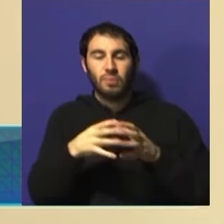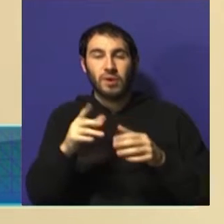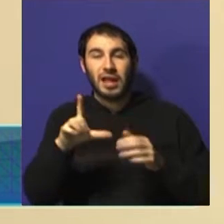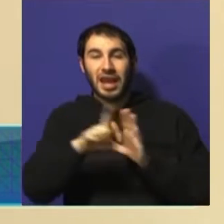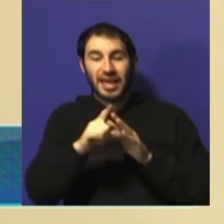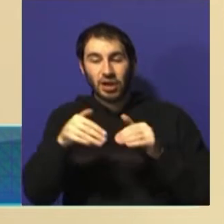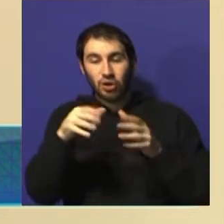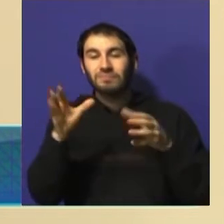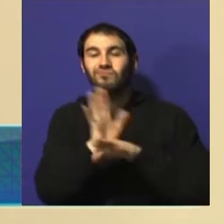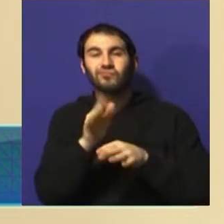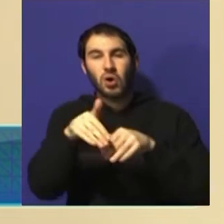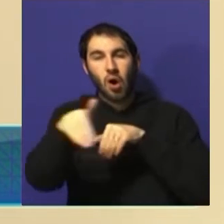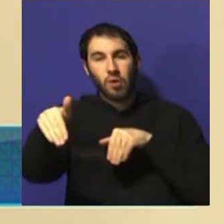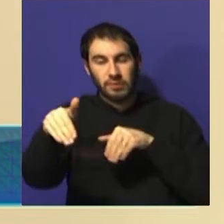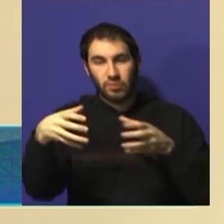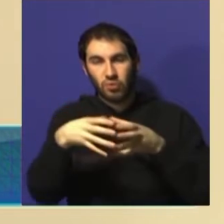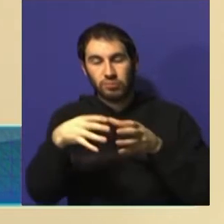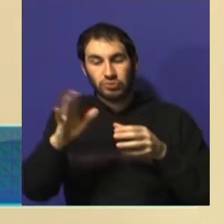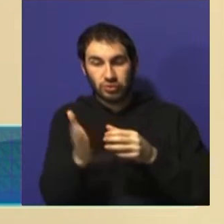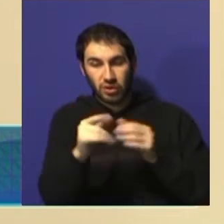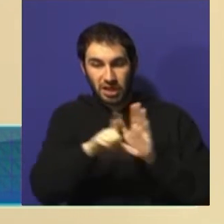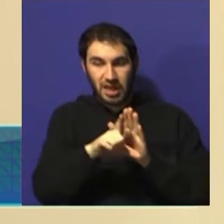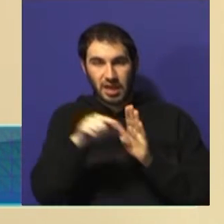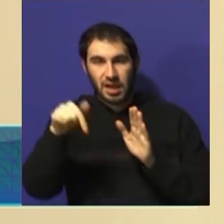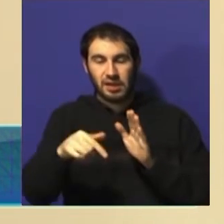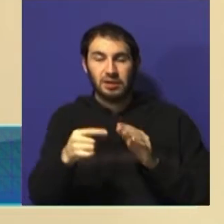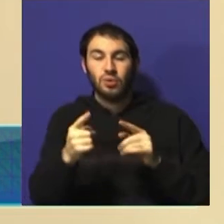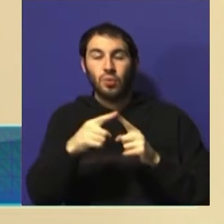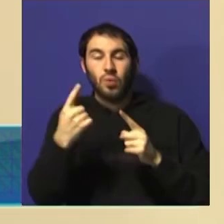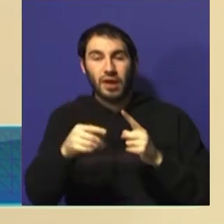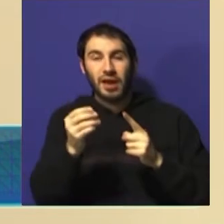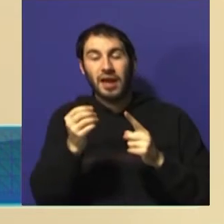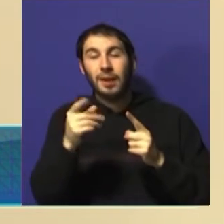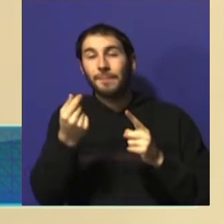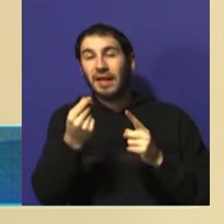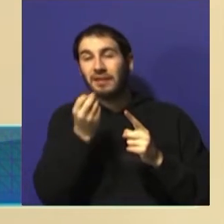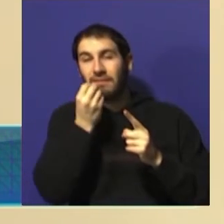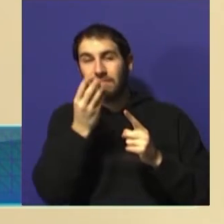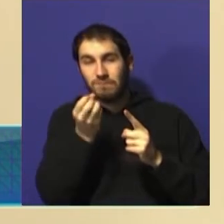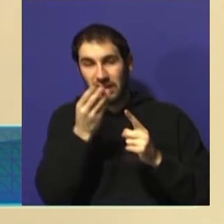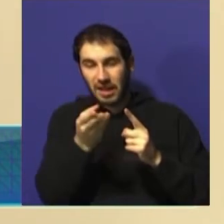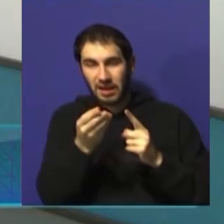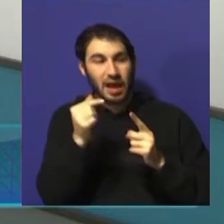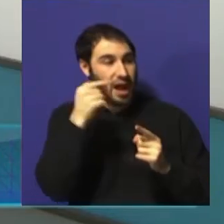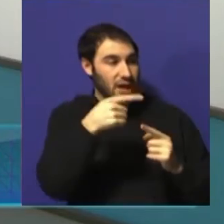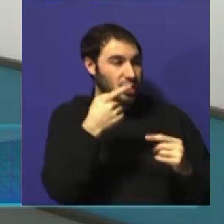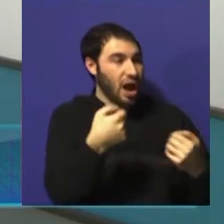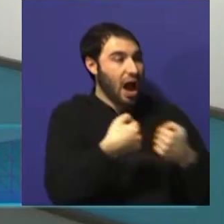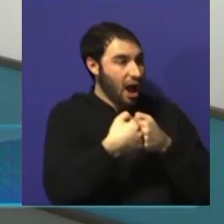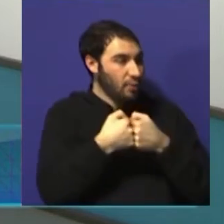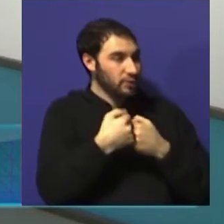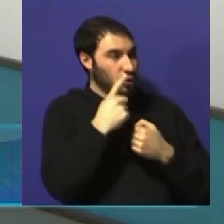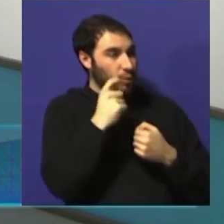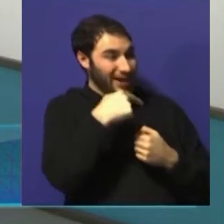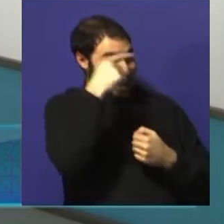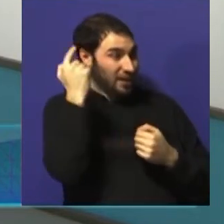ómnibus, o sea, un paquete ómnibus de leyes entre las cuales está la del blanqueo de capitales. Exactamente. ¿Sí? Ahí está el punto de coincidencia que decía Gerardo